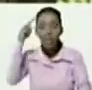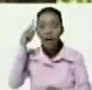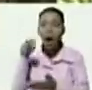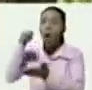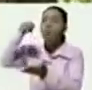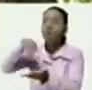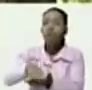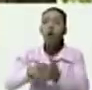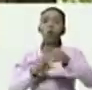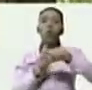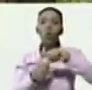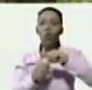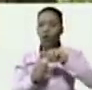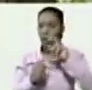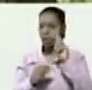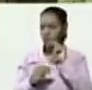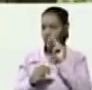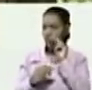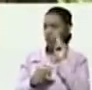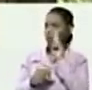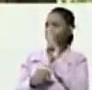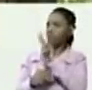una cruz que jamás habían visto ellos?